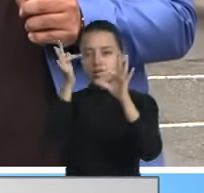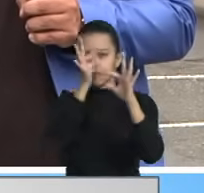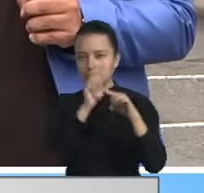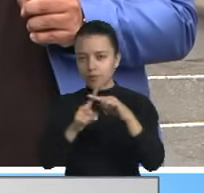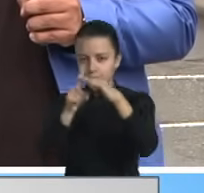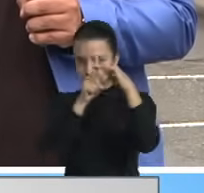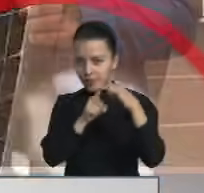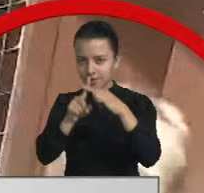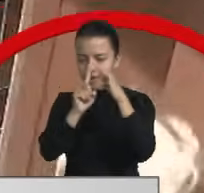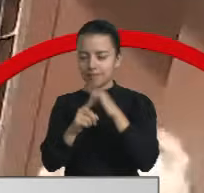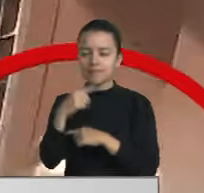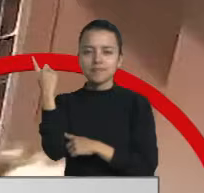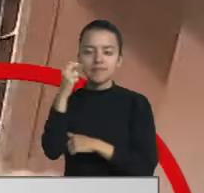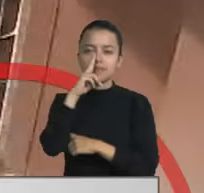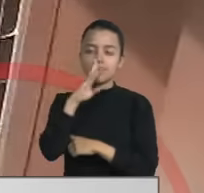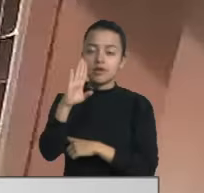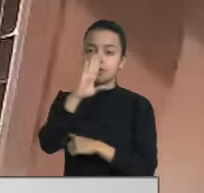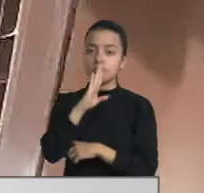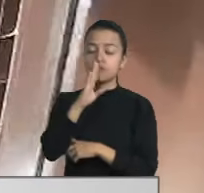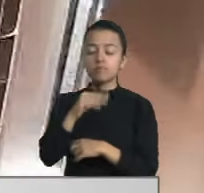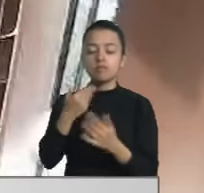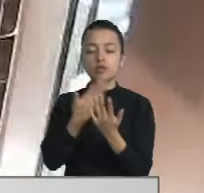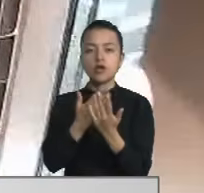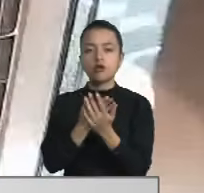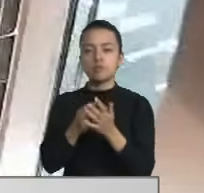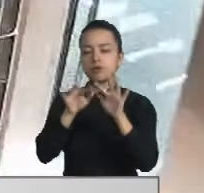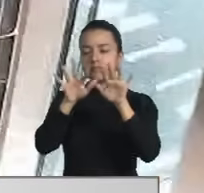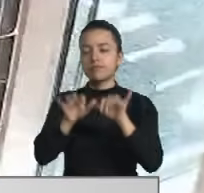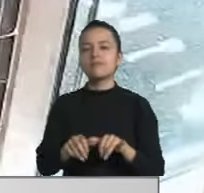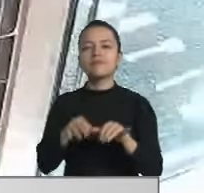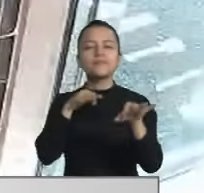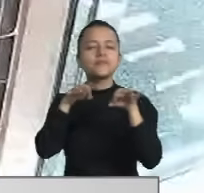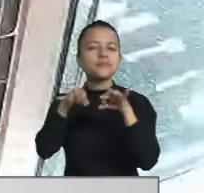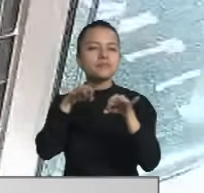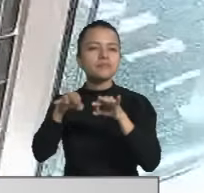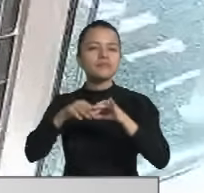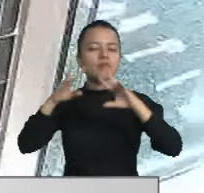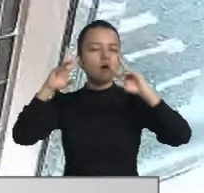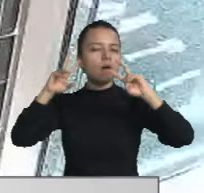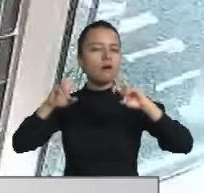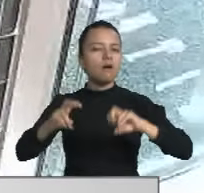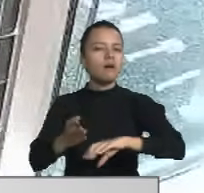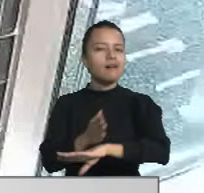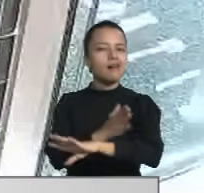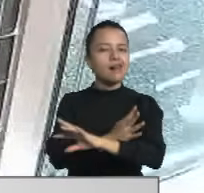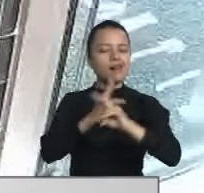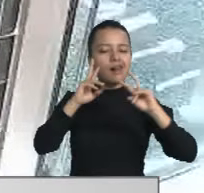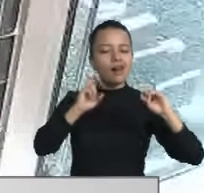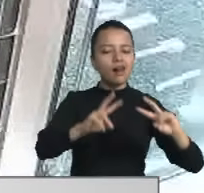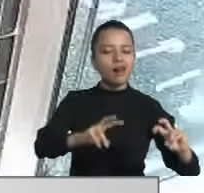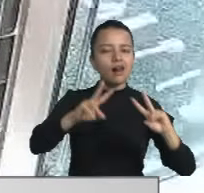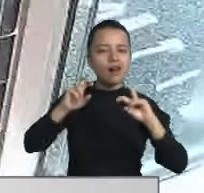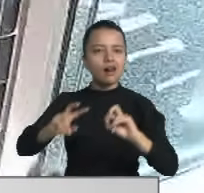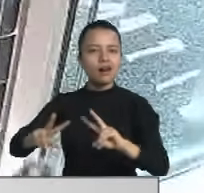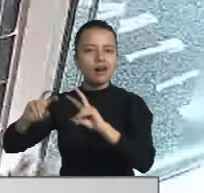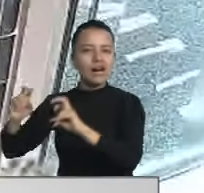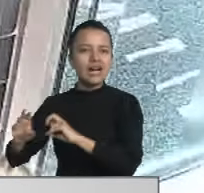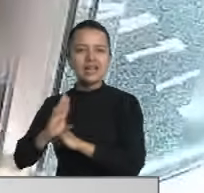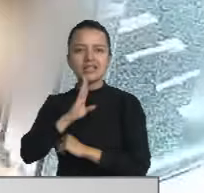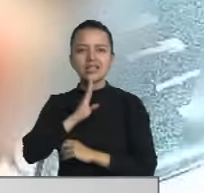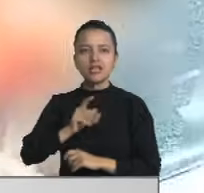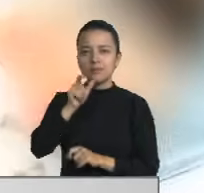la Nación. En el documento explican que se trata de una indagación preliminar a funcionarios adscritos a la